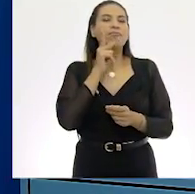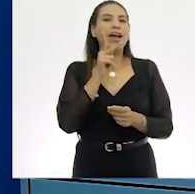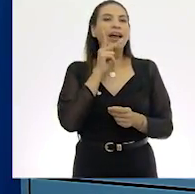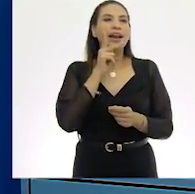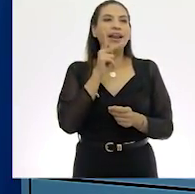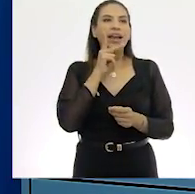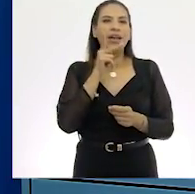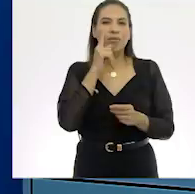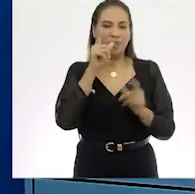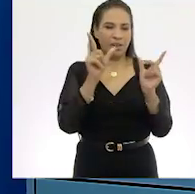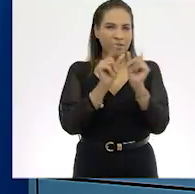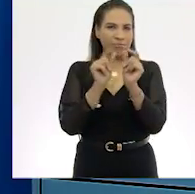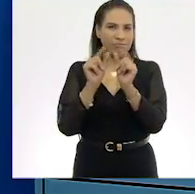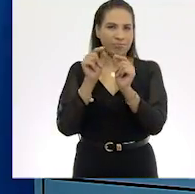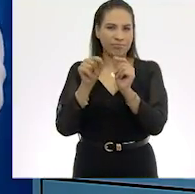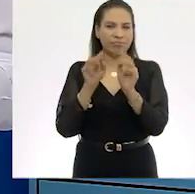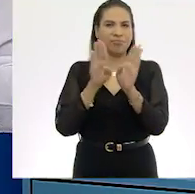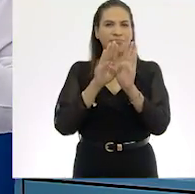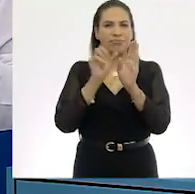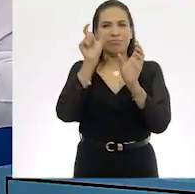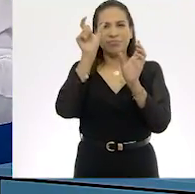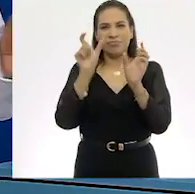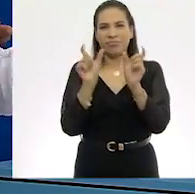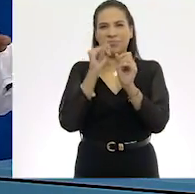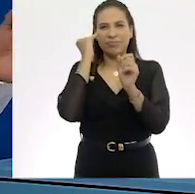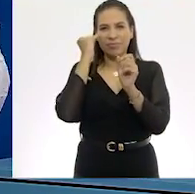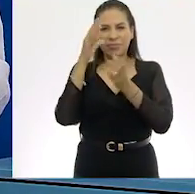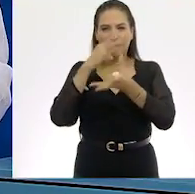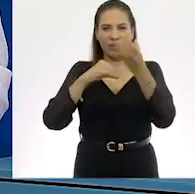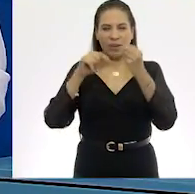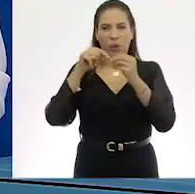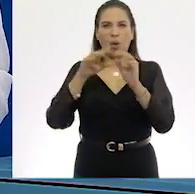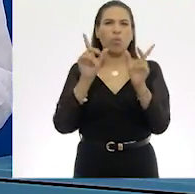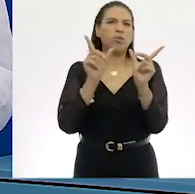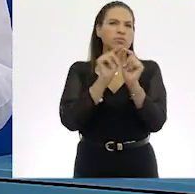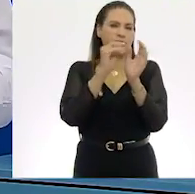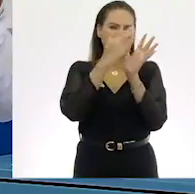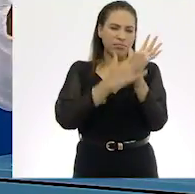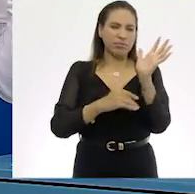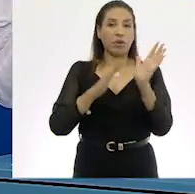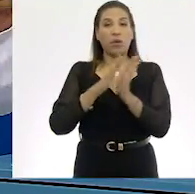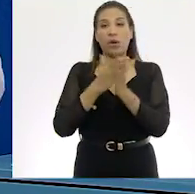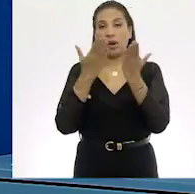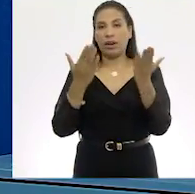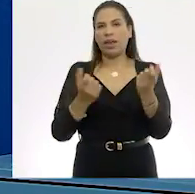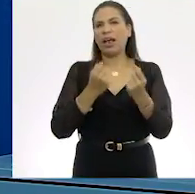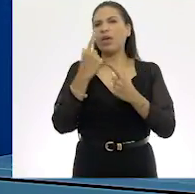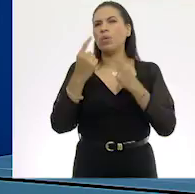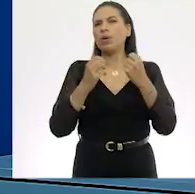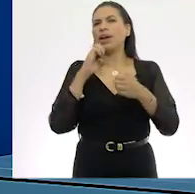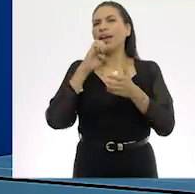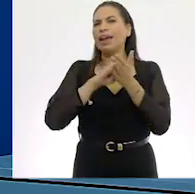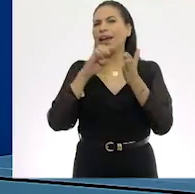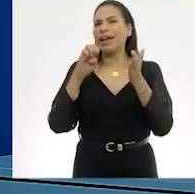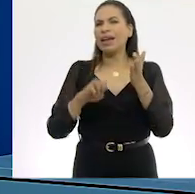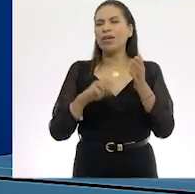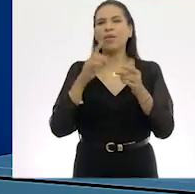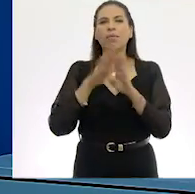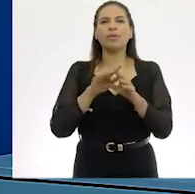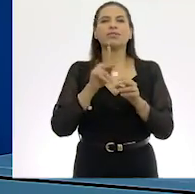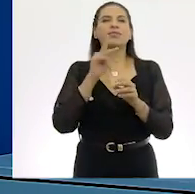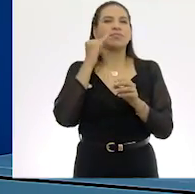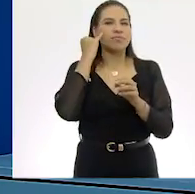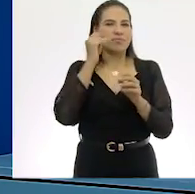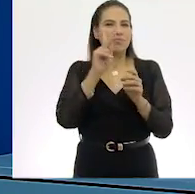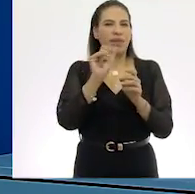lograr una buena síntesis, ya sea de un texto o de un libro completo. Algunos ejemplos de paráfrasis son